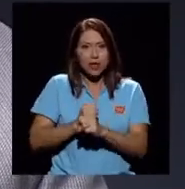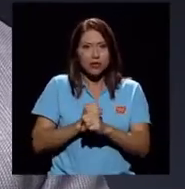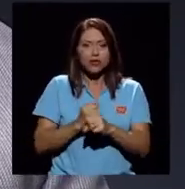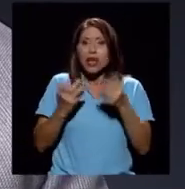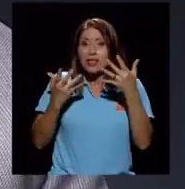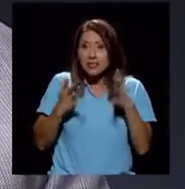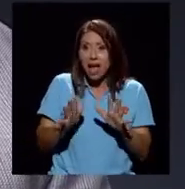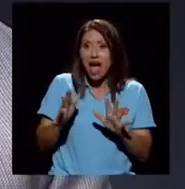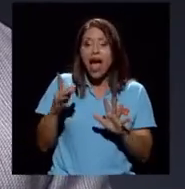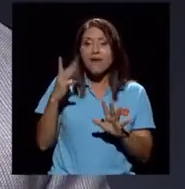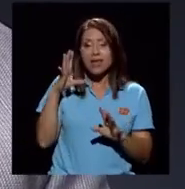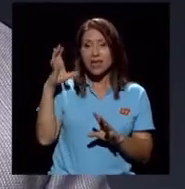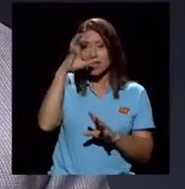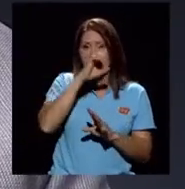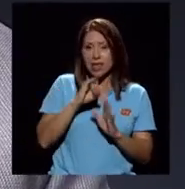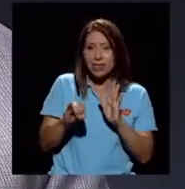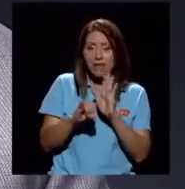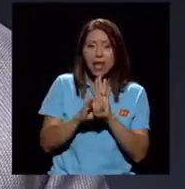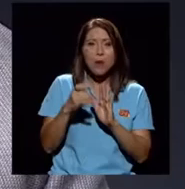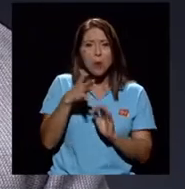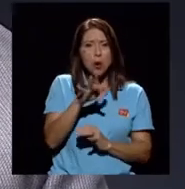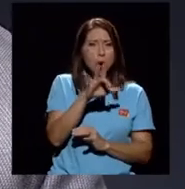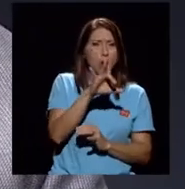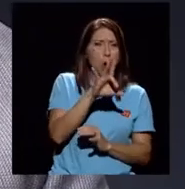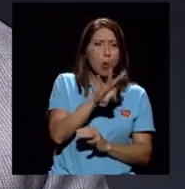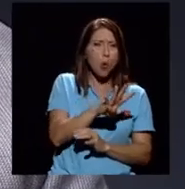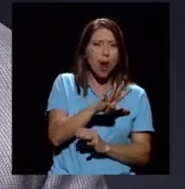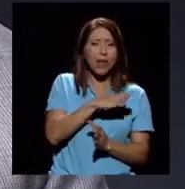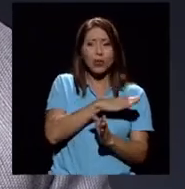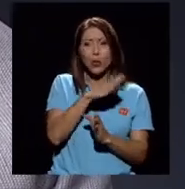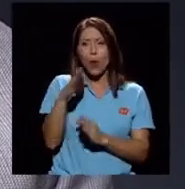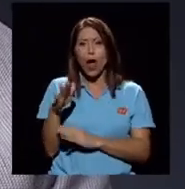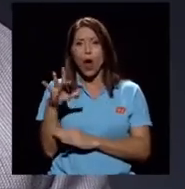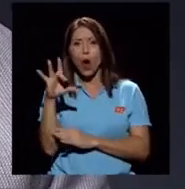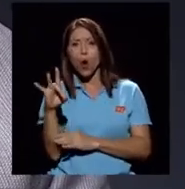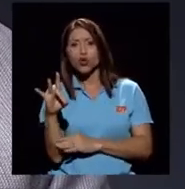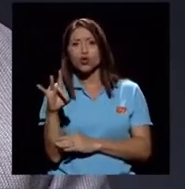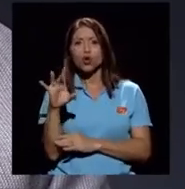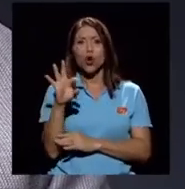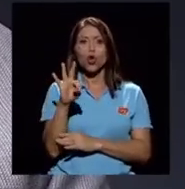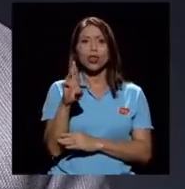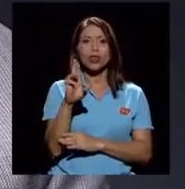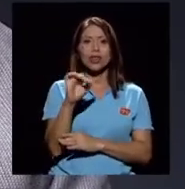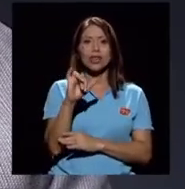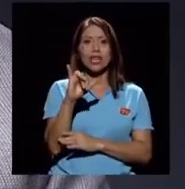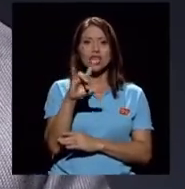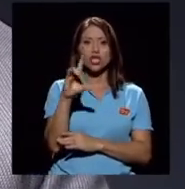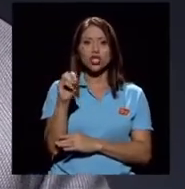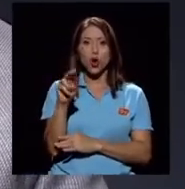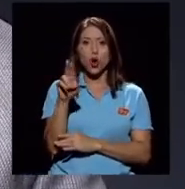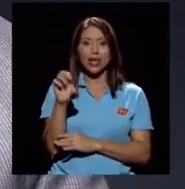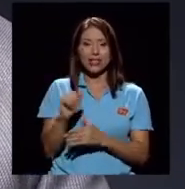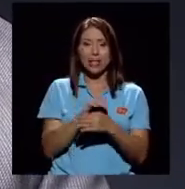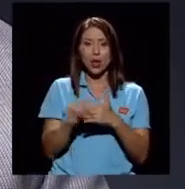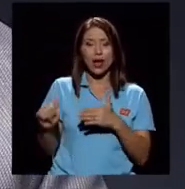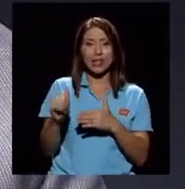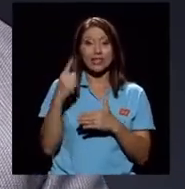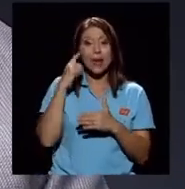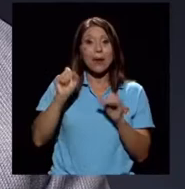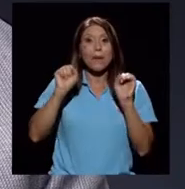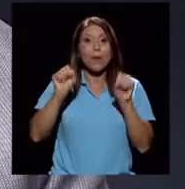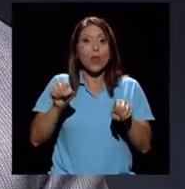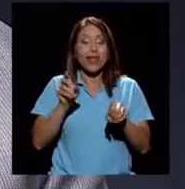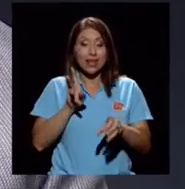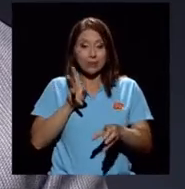por entre 4 y 8 trillones de dólares que podrían calificar para ser parte de algunos de estos seis corredores